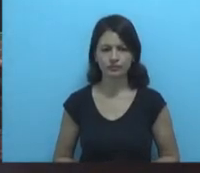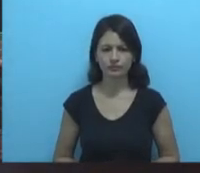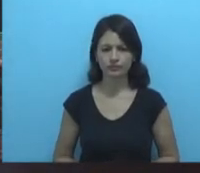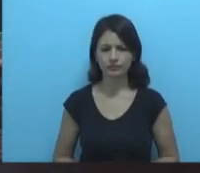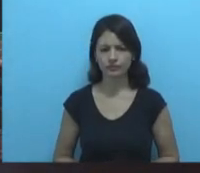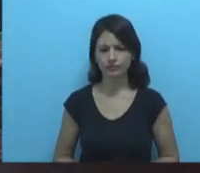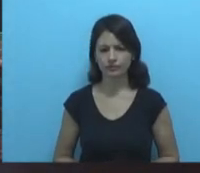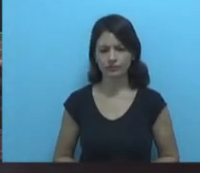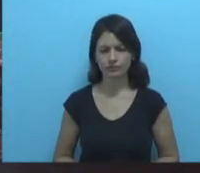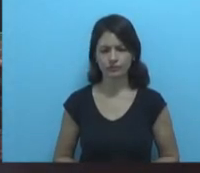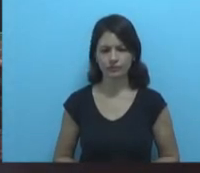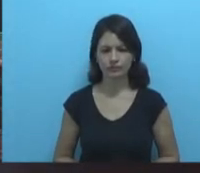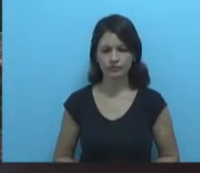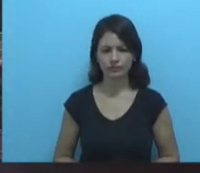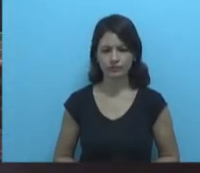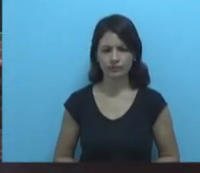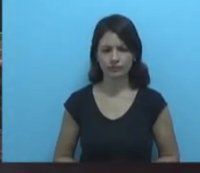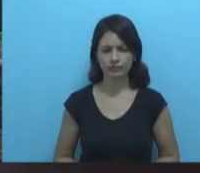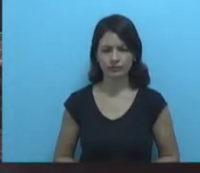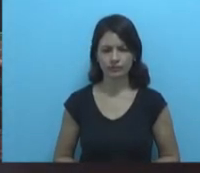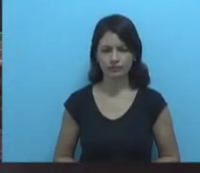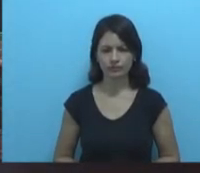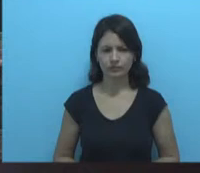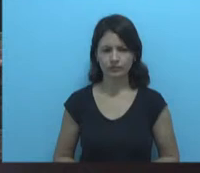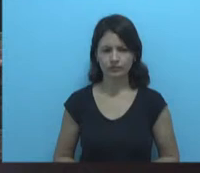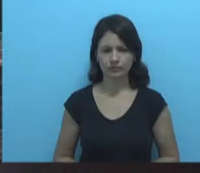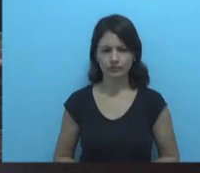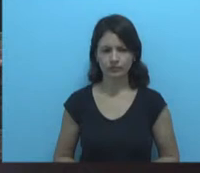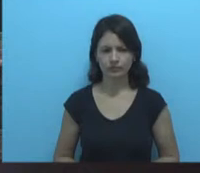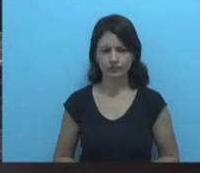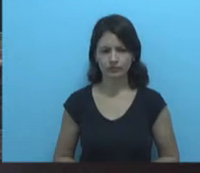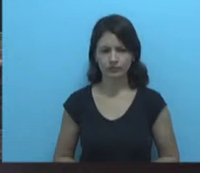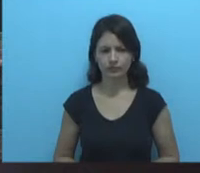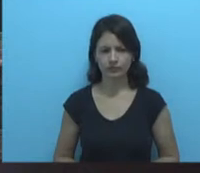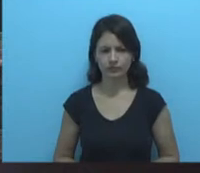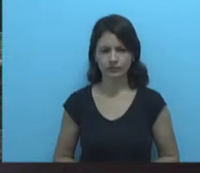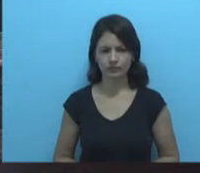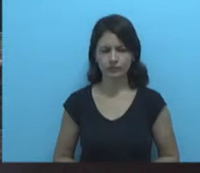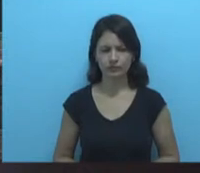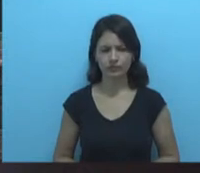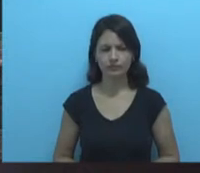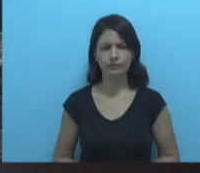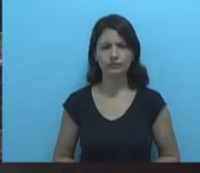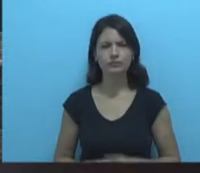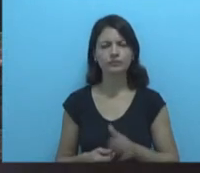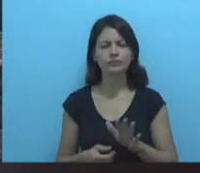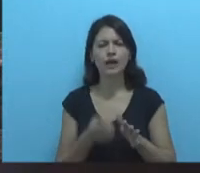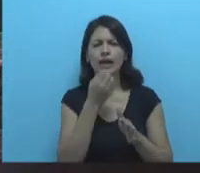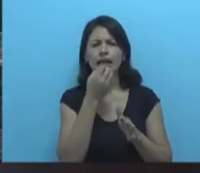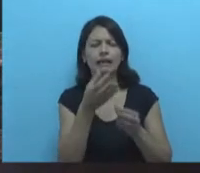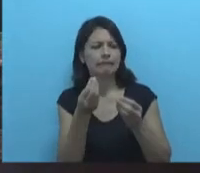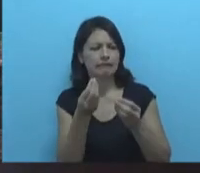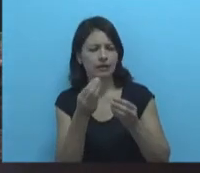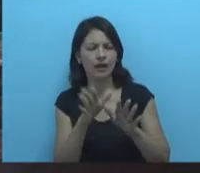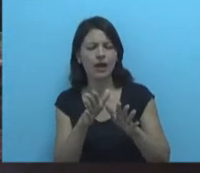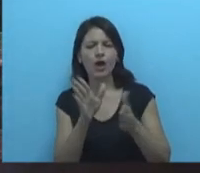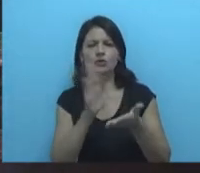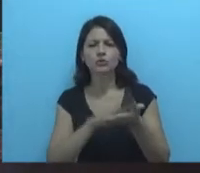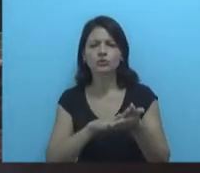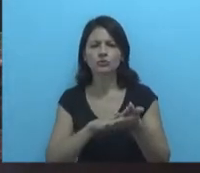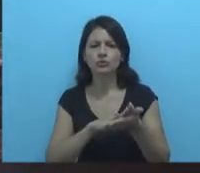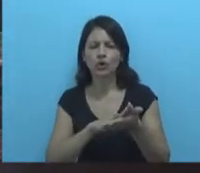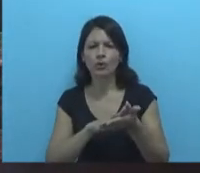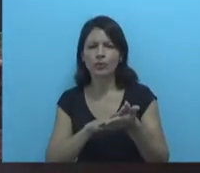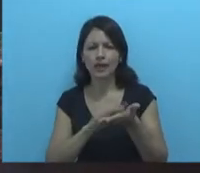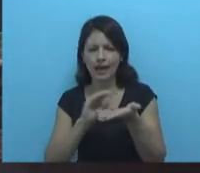del bono para el personal de salud. Sí, diputada. Sí, la aclaración es respecto del listado